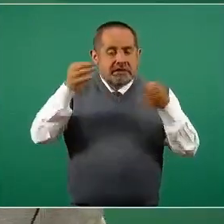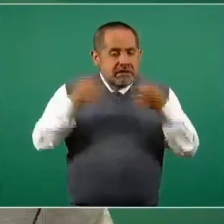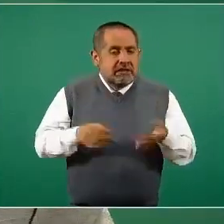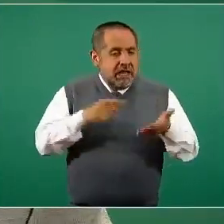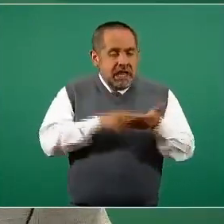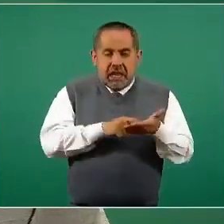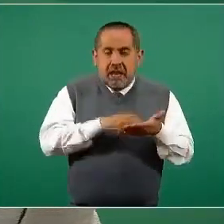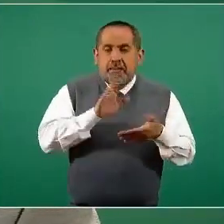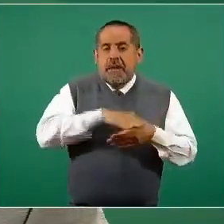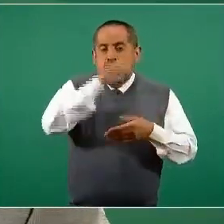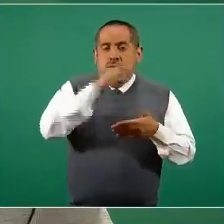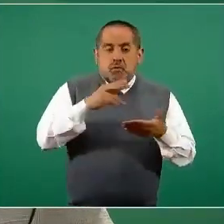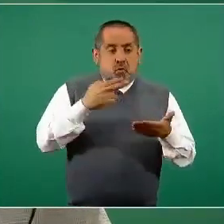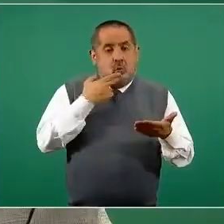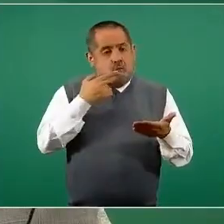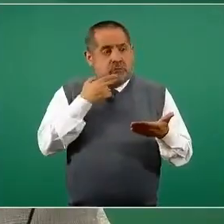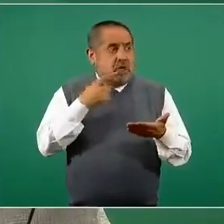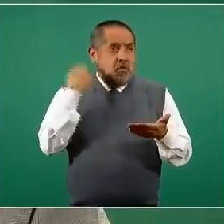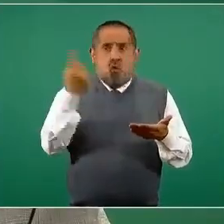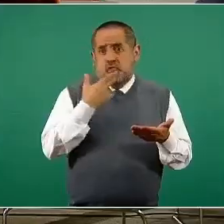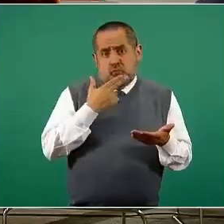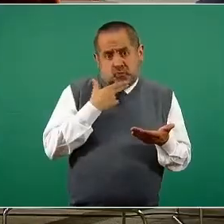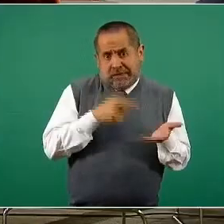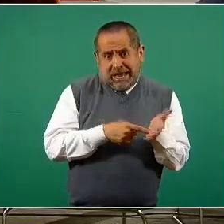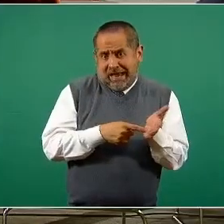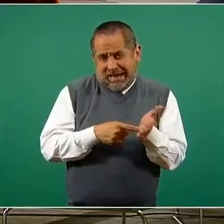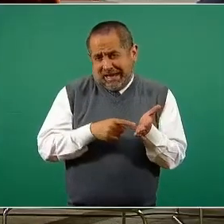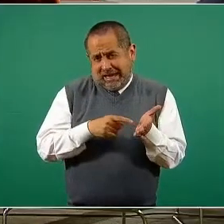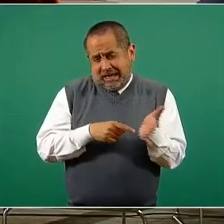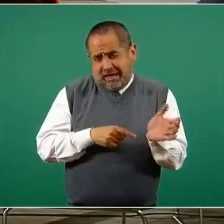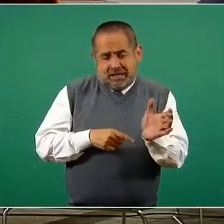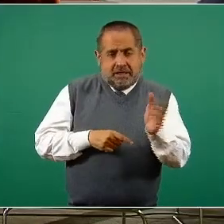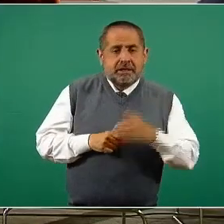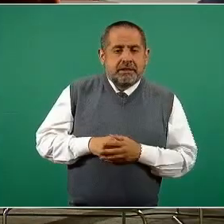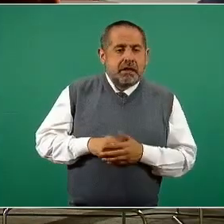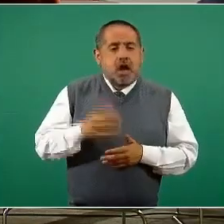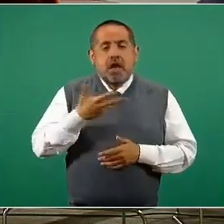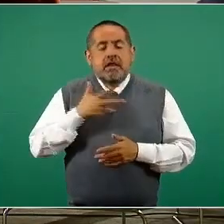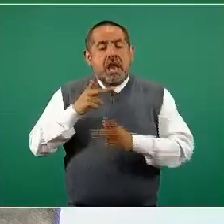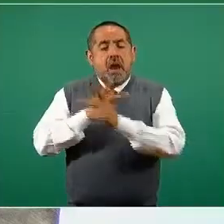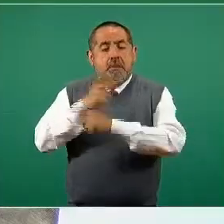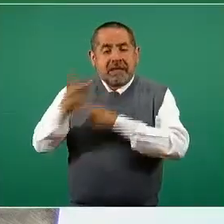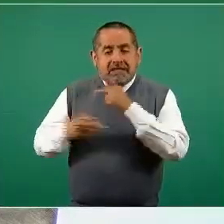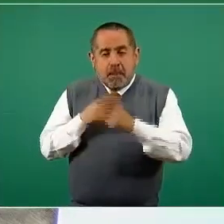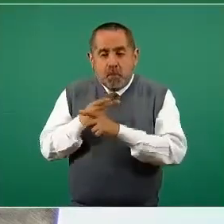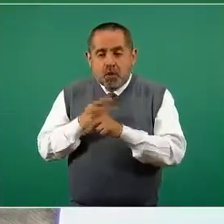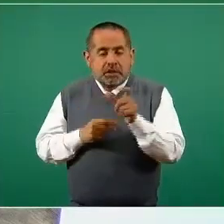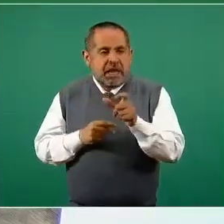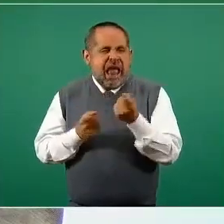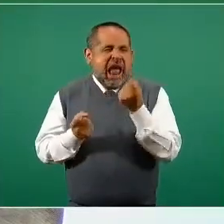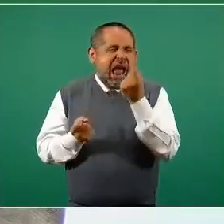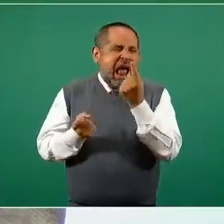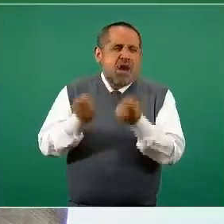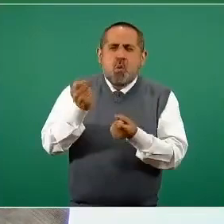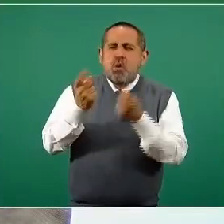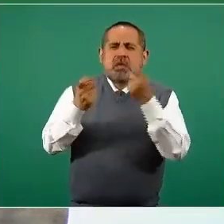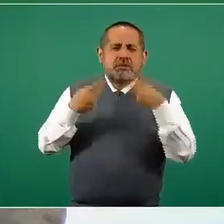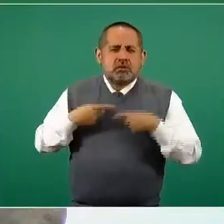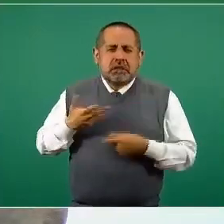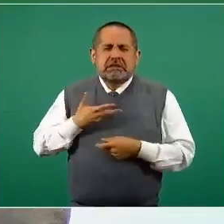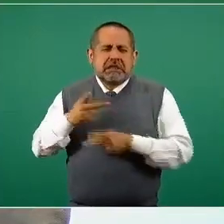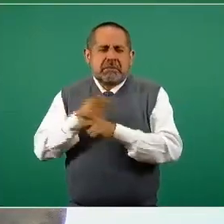de mayor uso, de mayor disponibilidad. Las personas que tienen pasaporte son una pequeña minoría en este